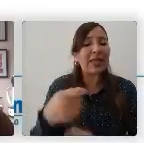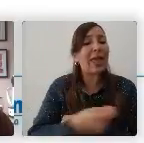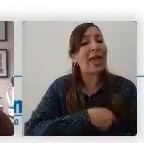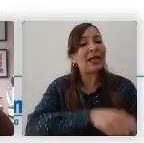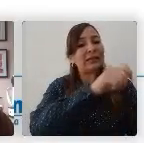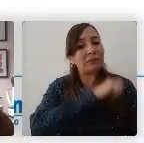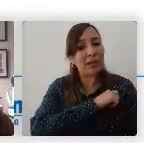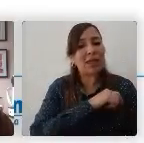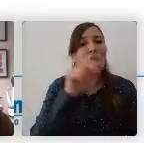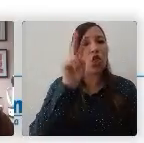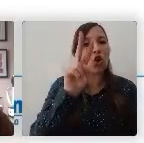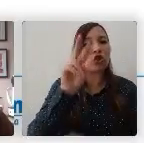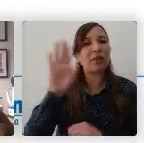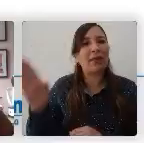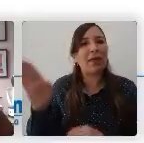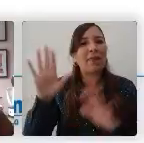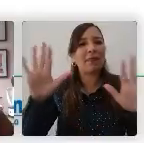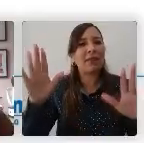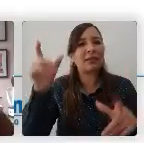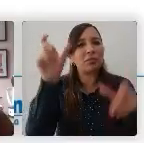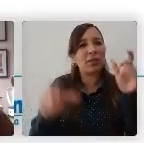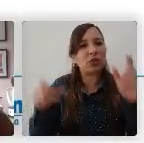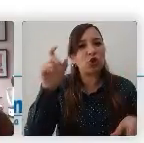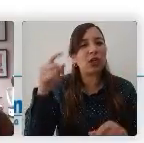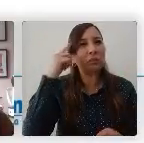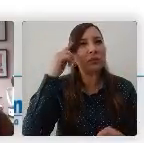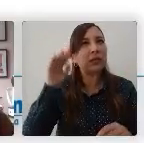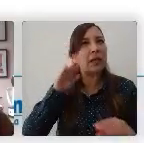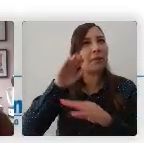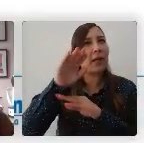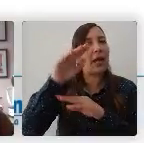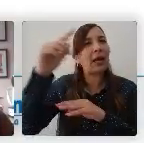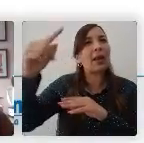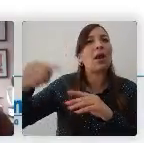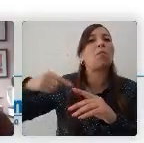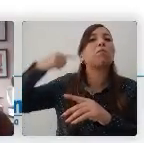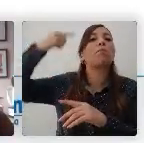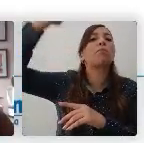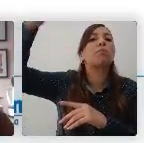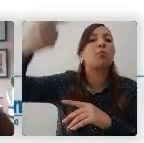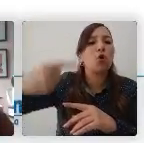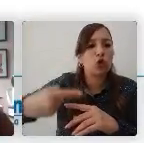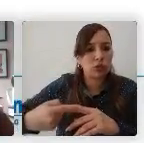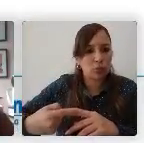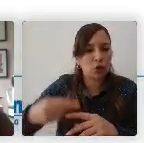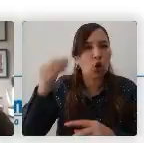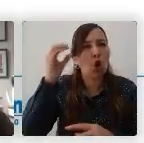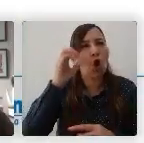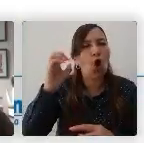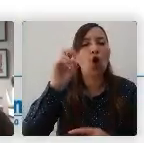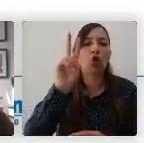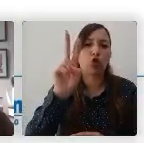de cada diez si ampliamos un poquito este periodo de hablamos de una planificación a mediano plazo a dos años vemos por ejemplo